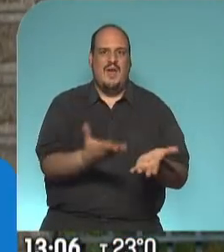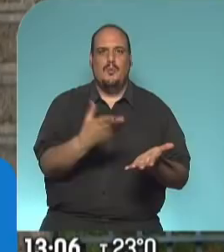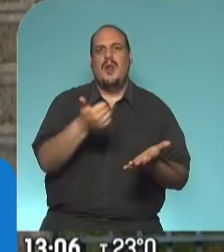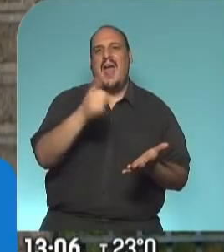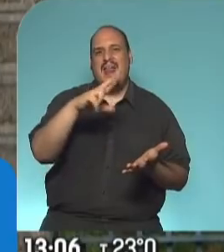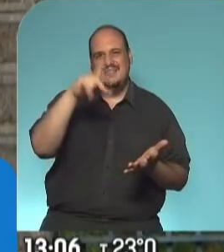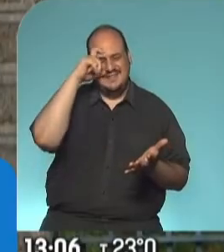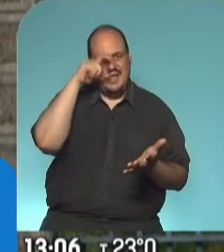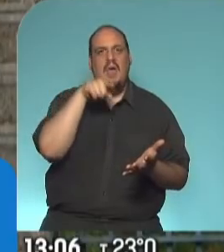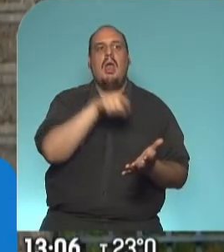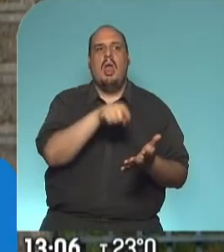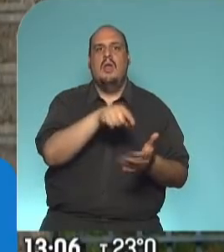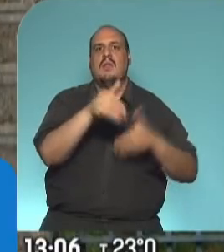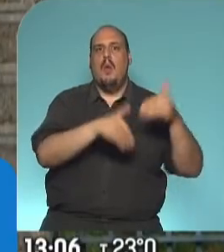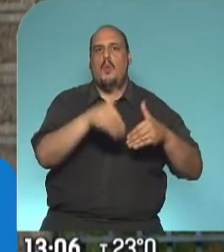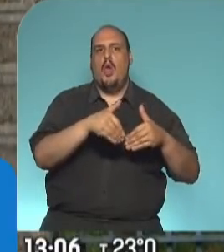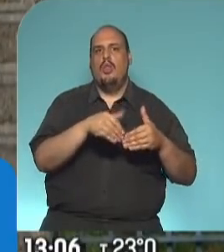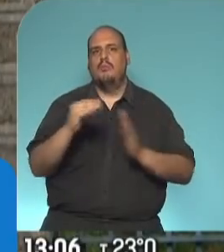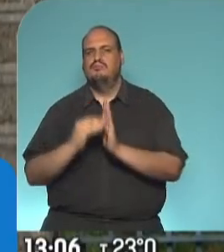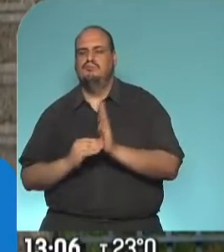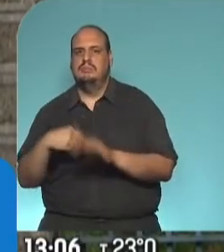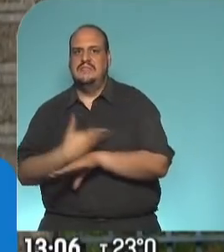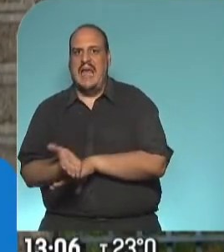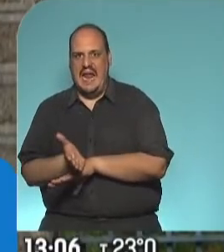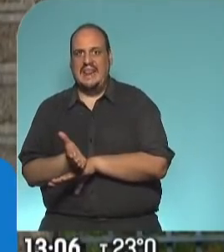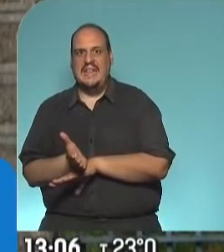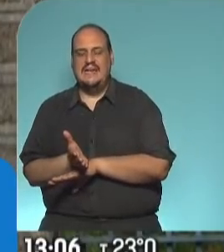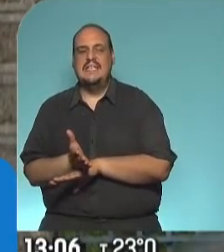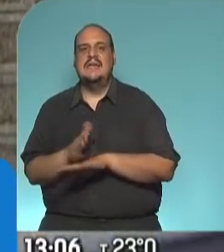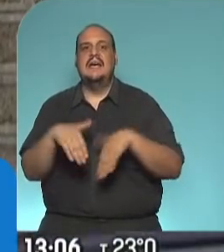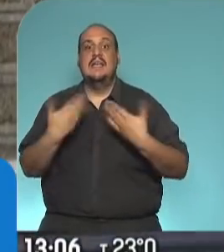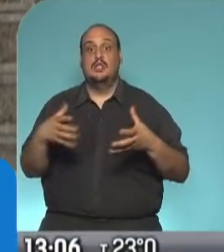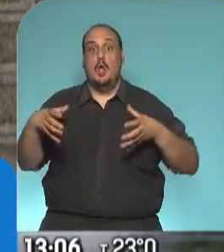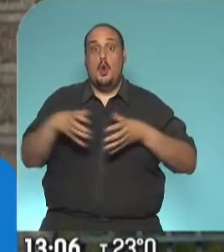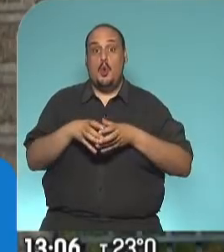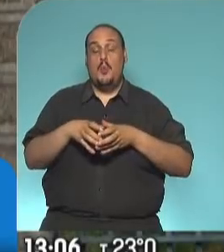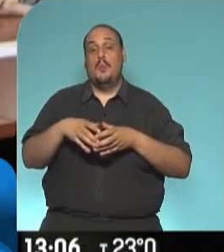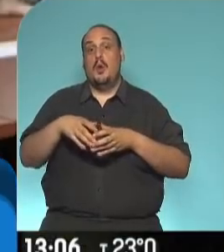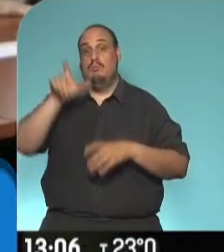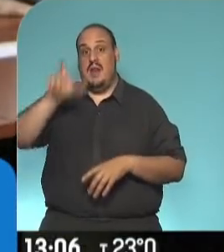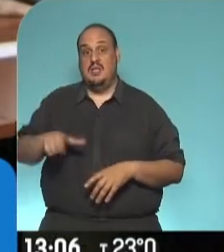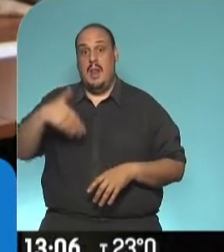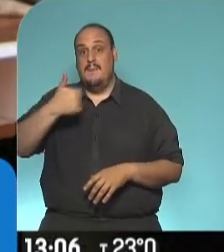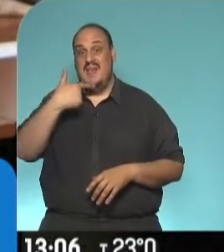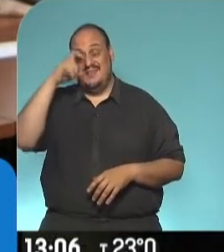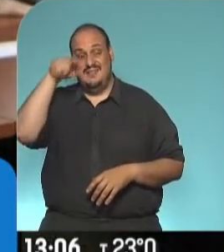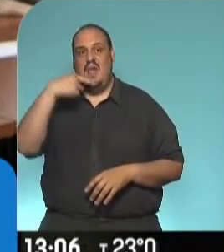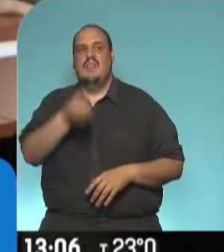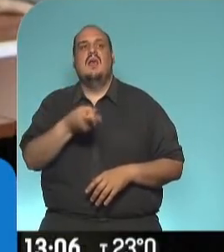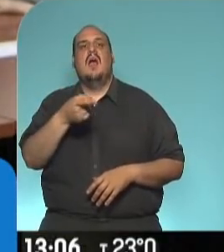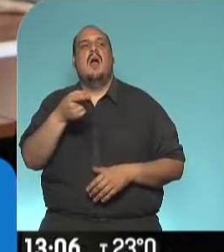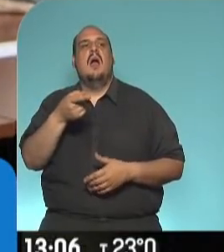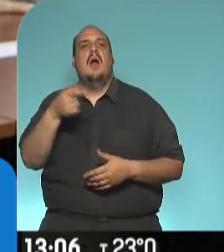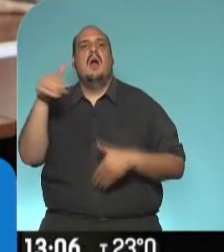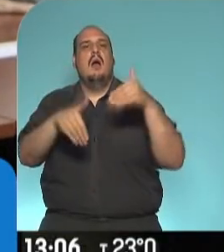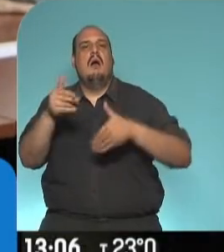llegar tarde. Mañana, va a llegar tarde. Entonces, es posible que Carlos Mesa diga, hay segunda vuelta y que después no haya segunda vuelta.